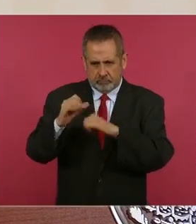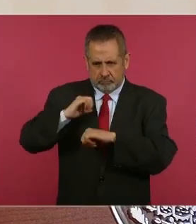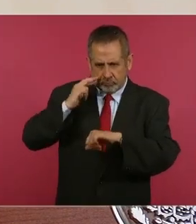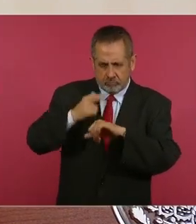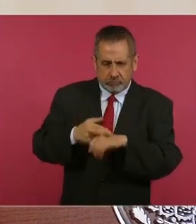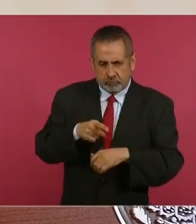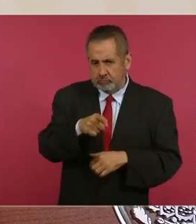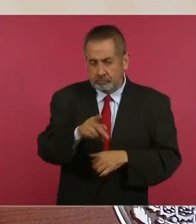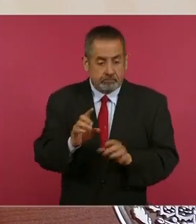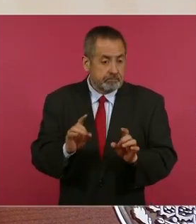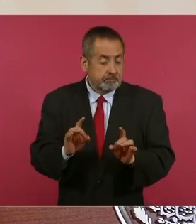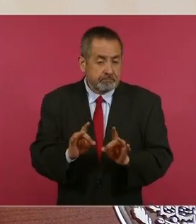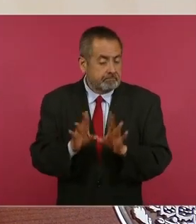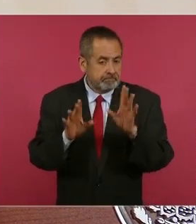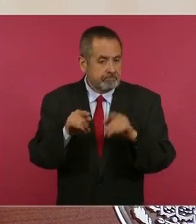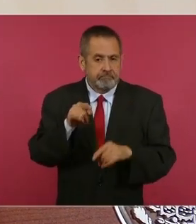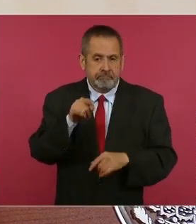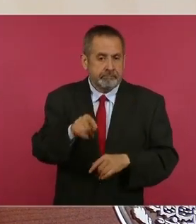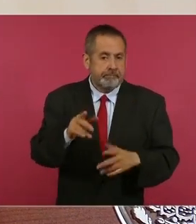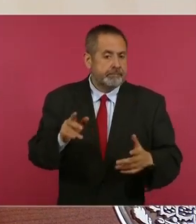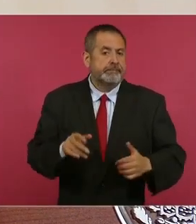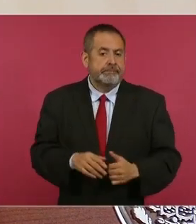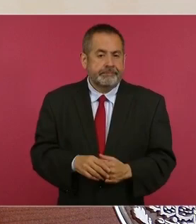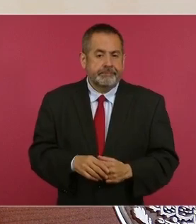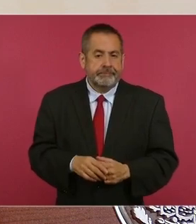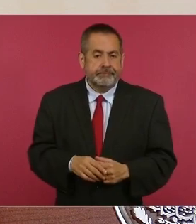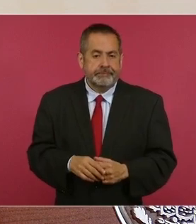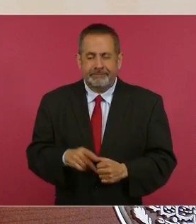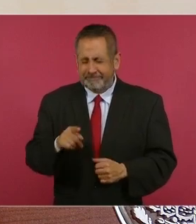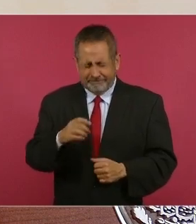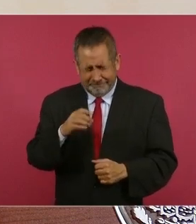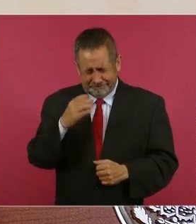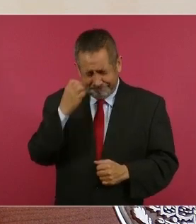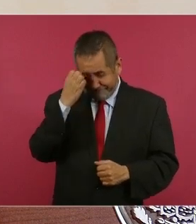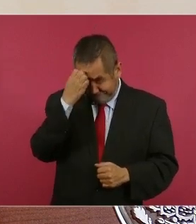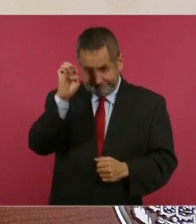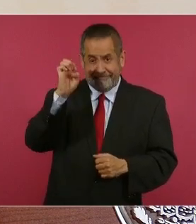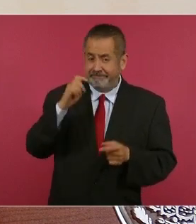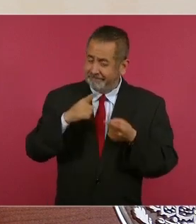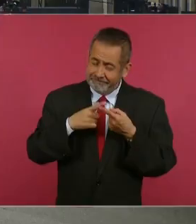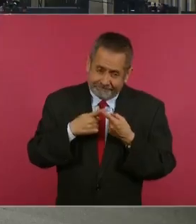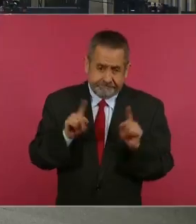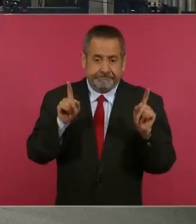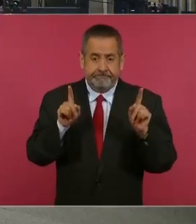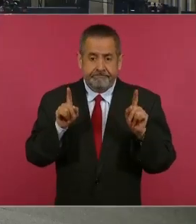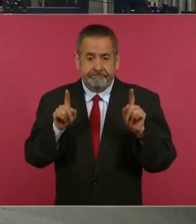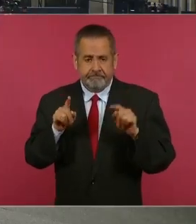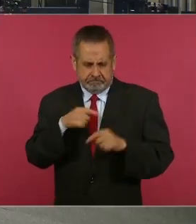si no fue un fenómeno extraordinario.